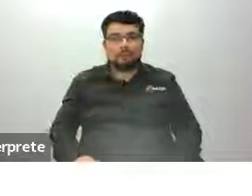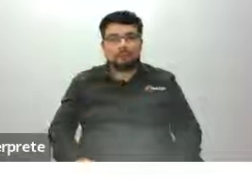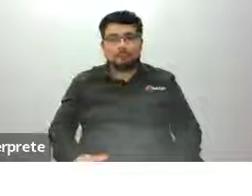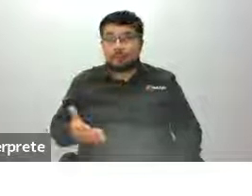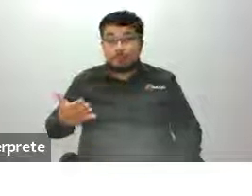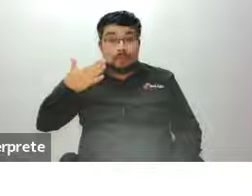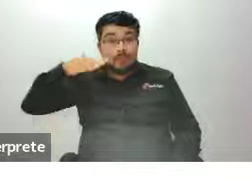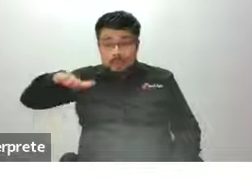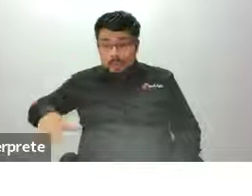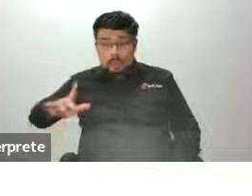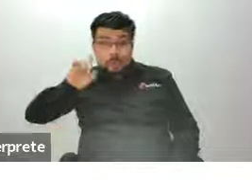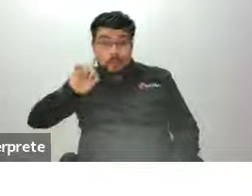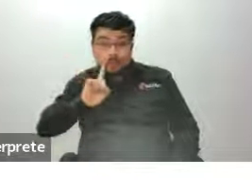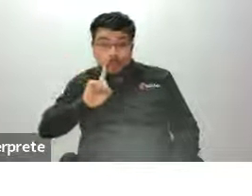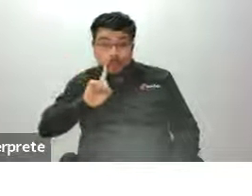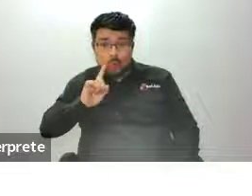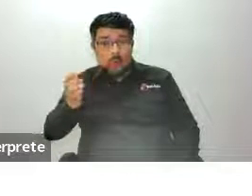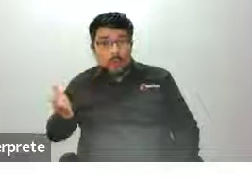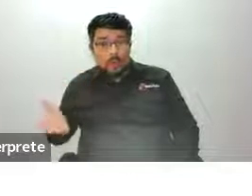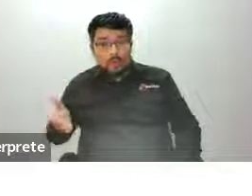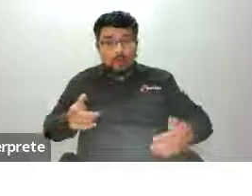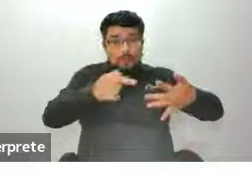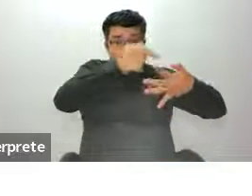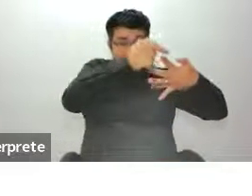hay precisamente es en la lengua.